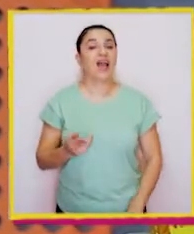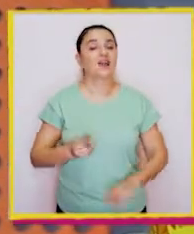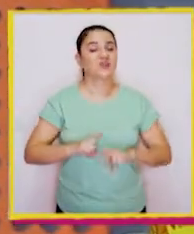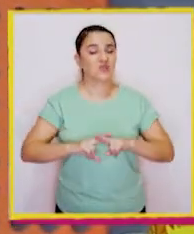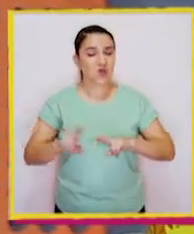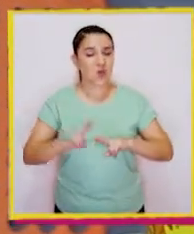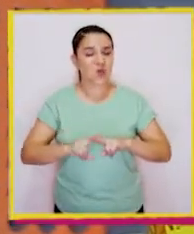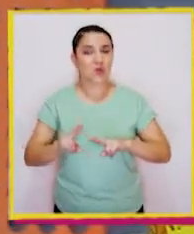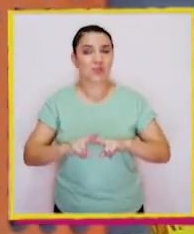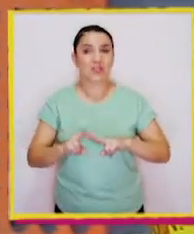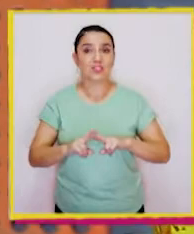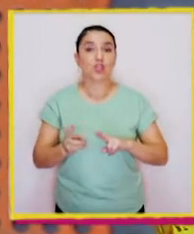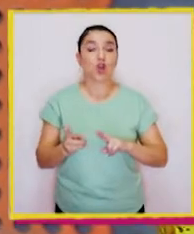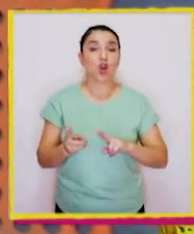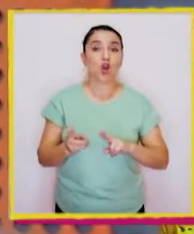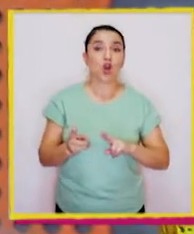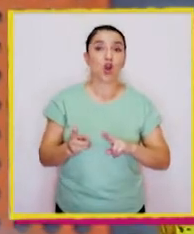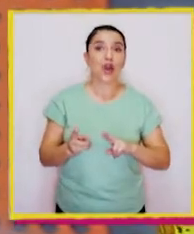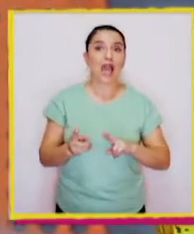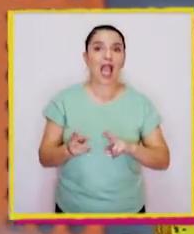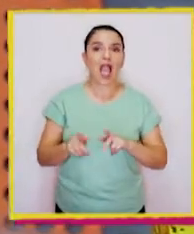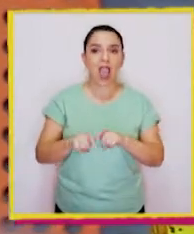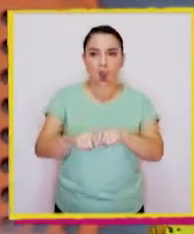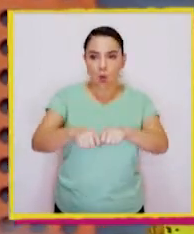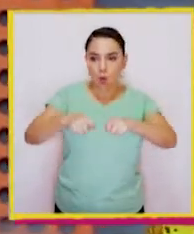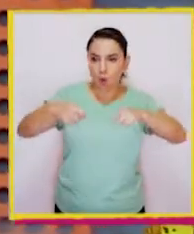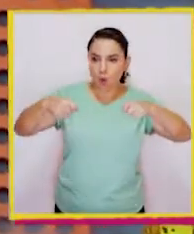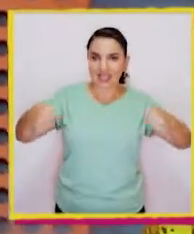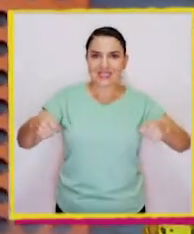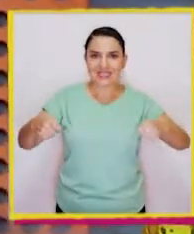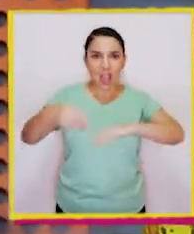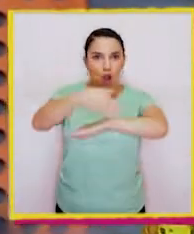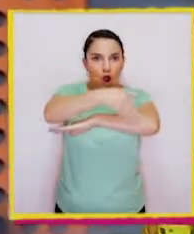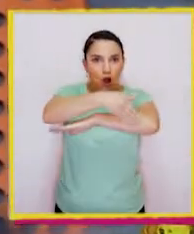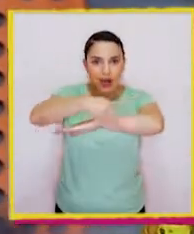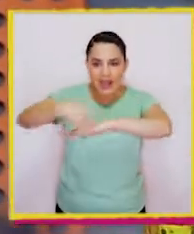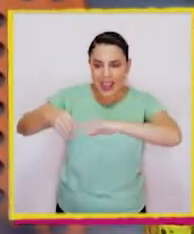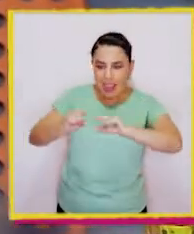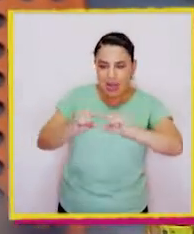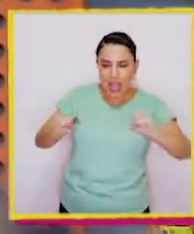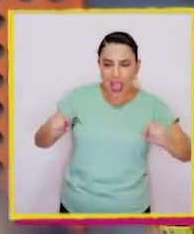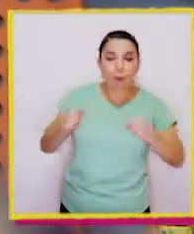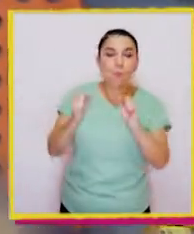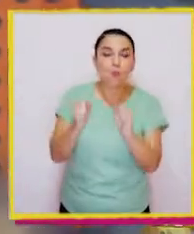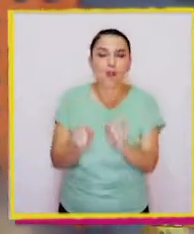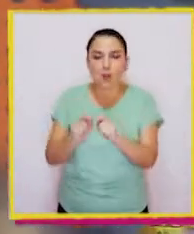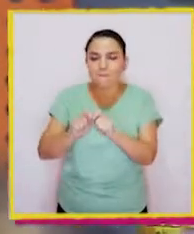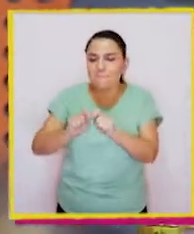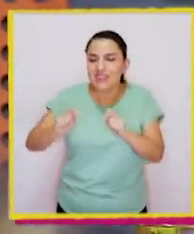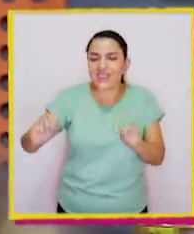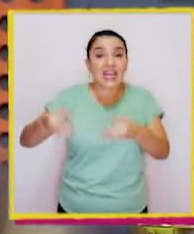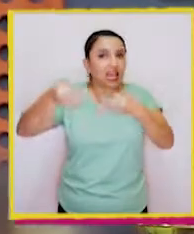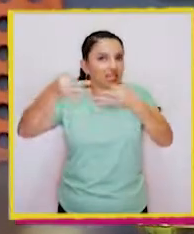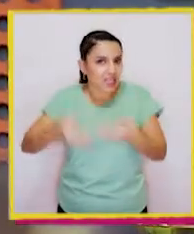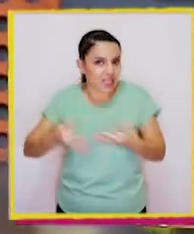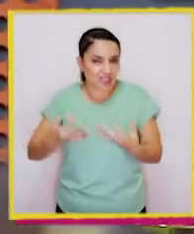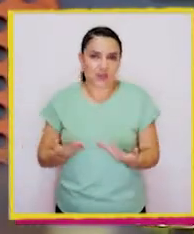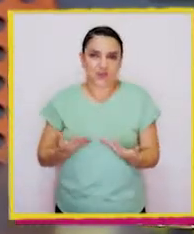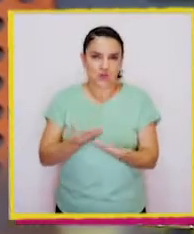La solución es usar una wincha o una regla. Eso nos permite medir de forma